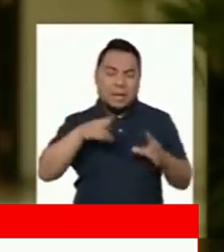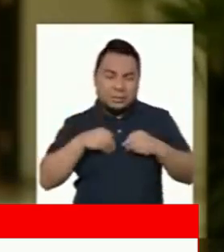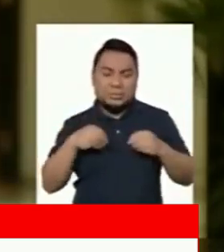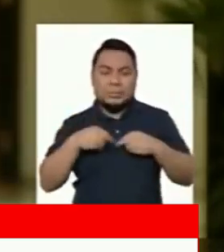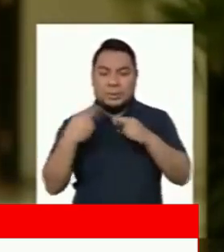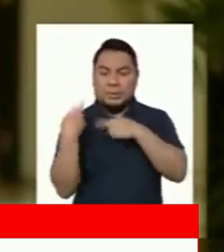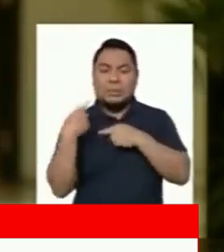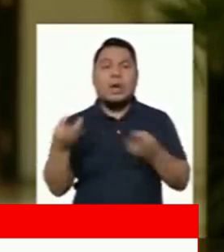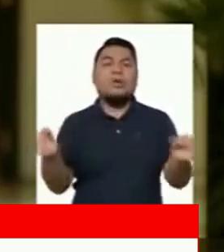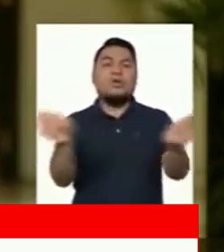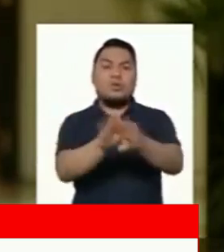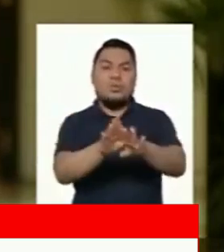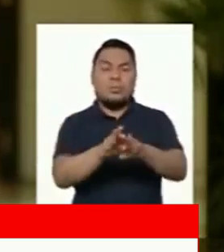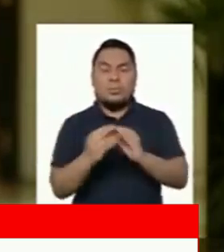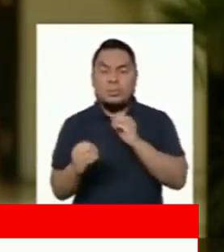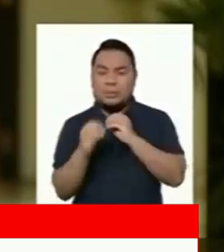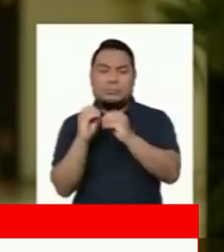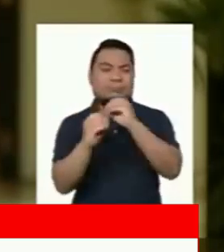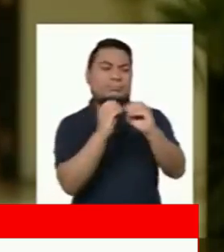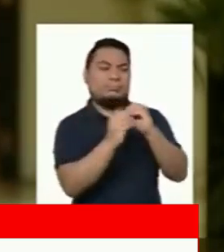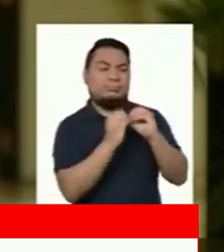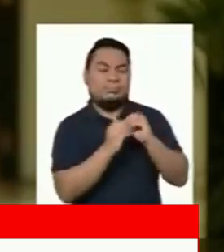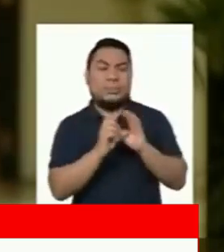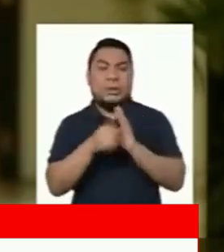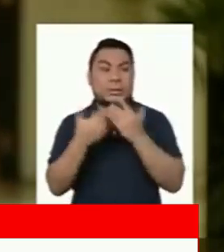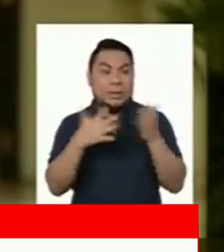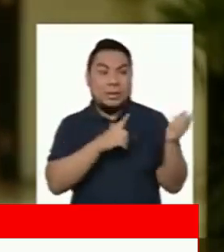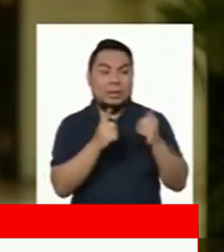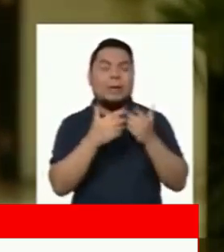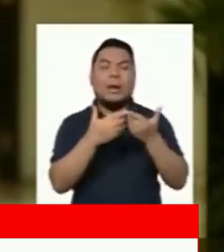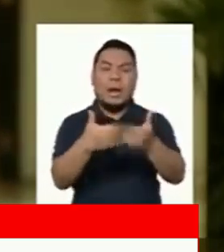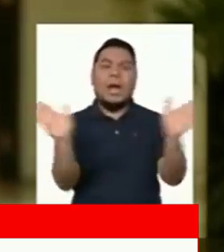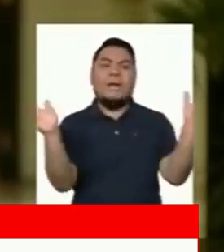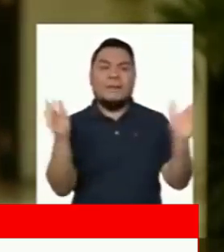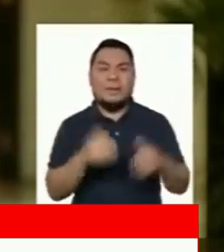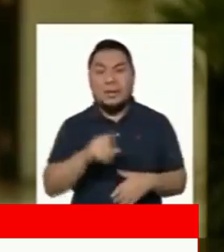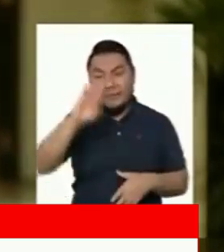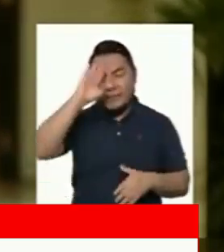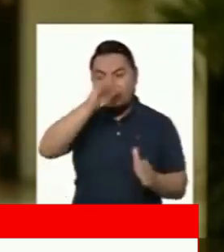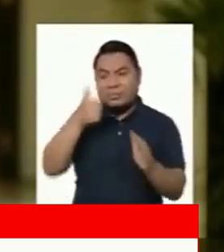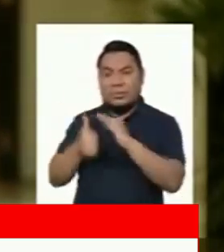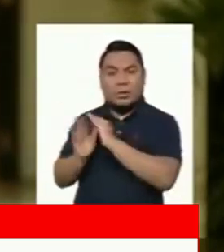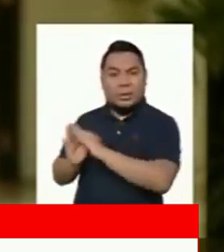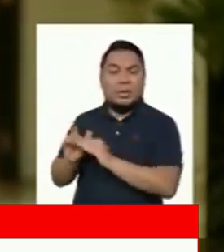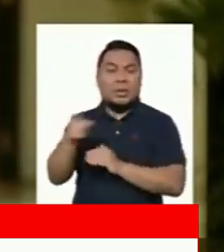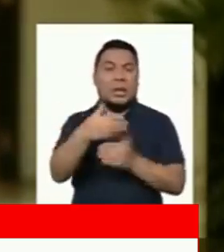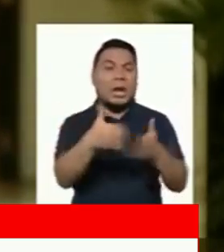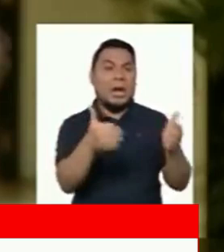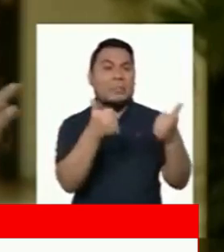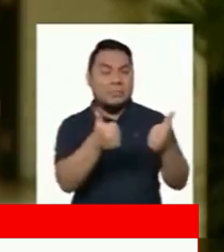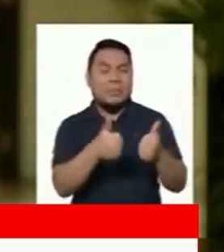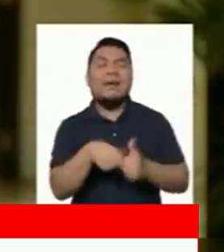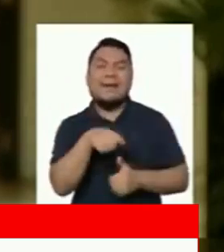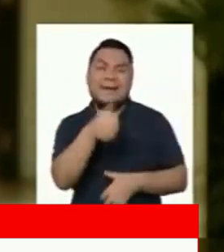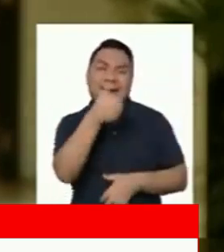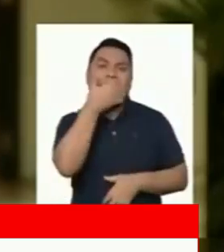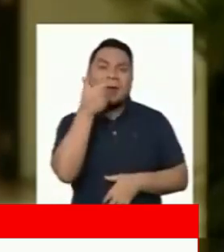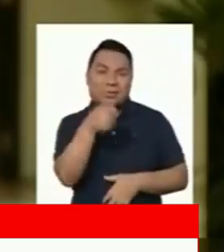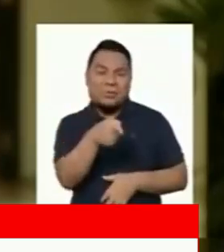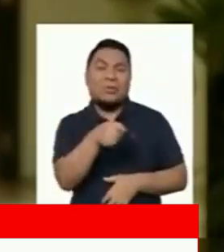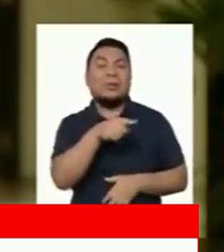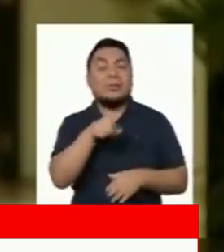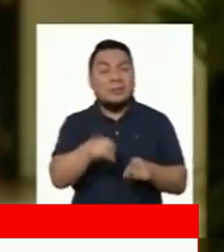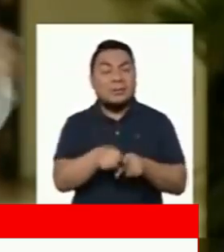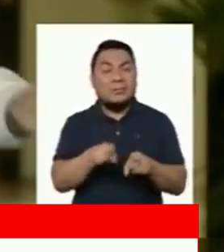la responsabilidad de ordenar el mercado y luego reiniciar en nuevas condiciones. Esta es la mejor prueba que también